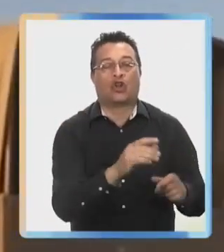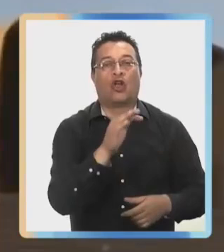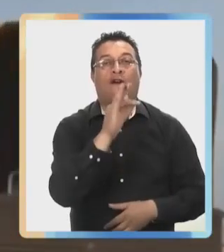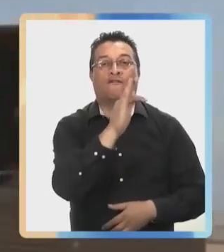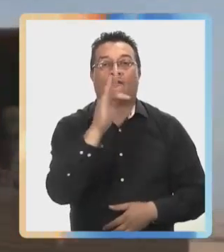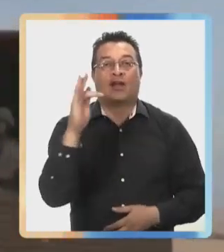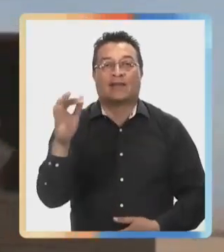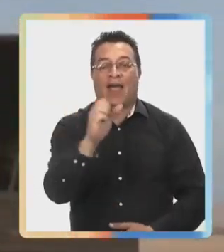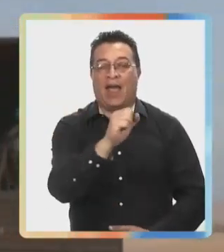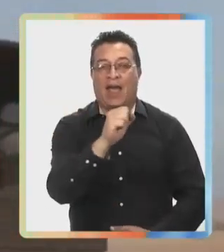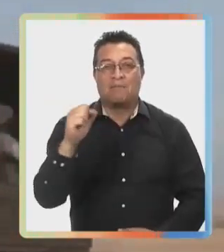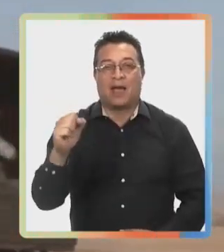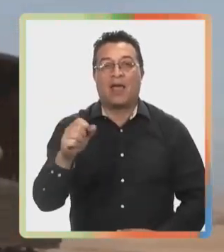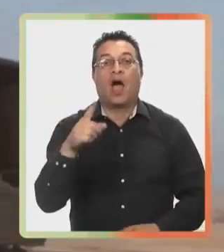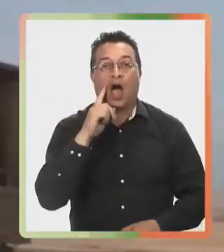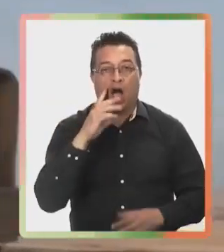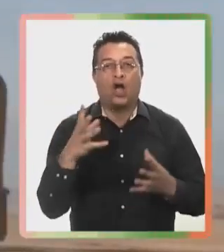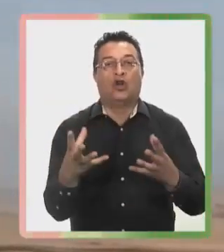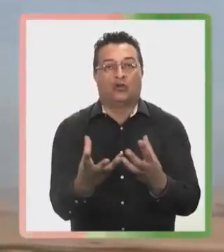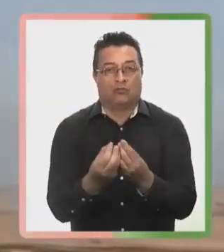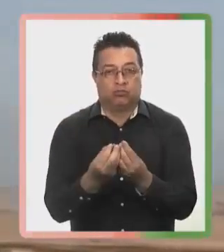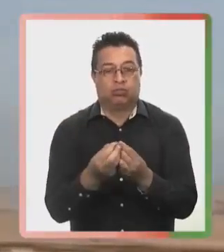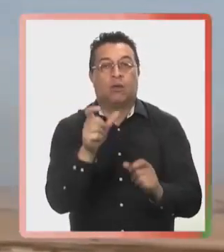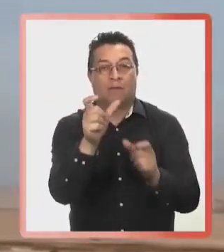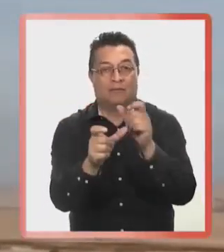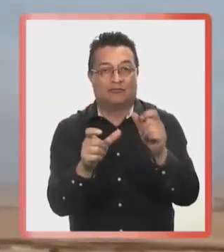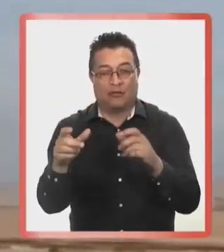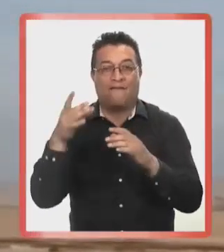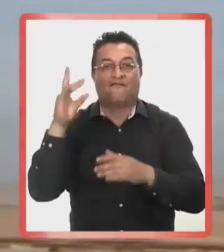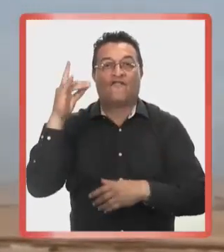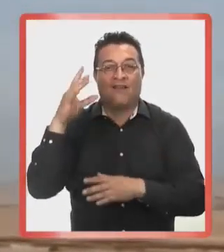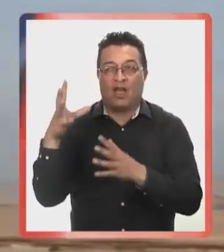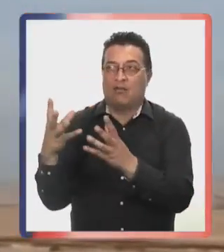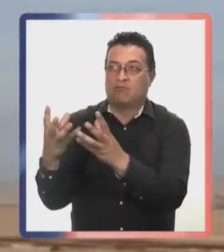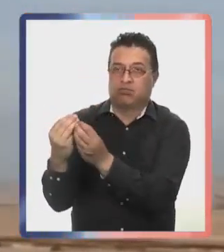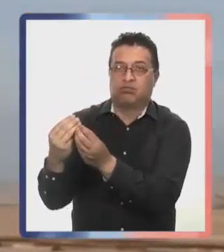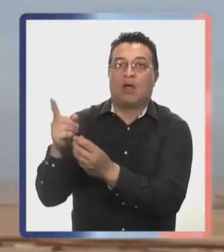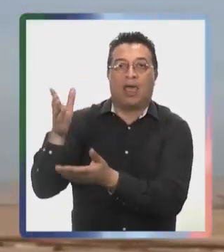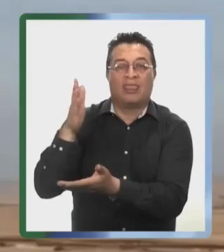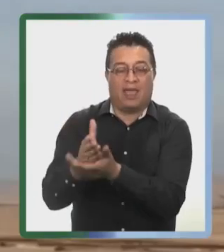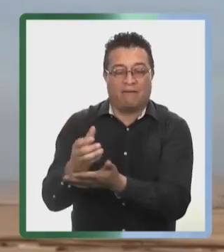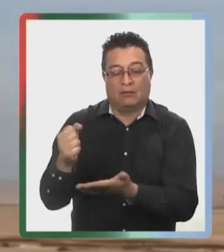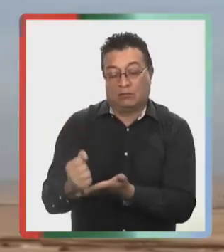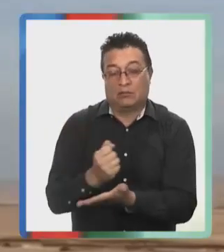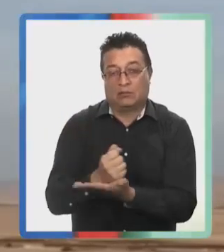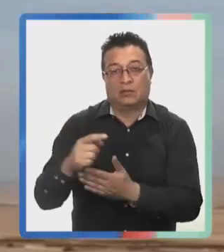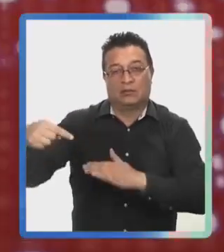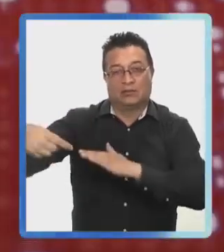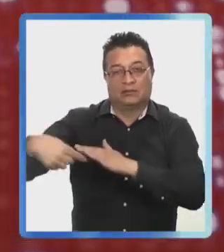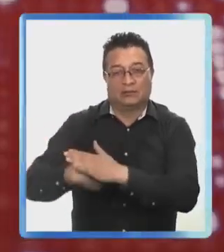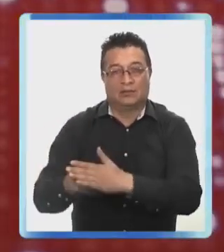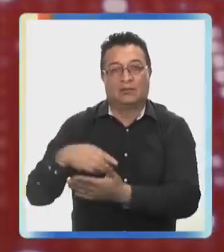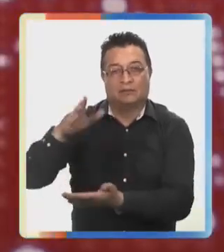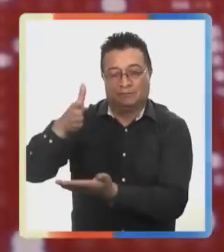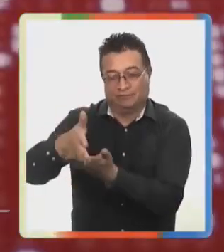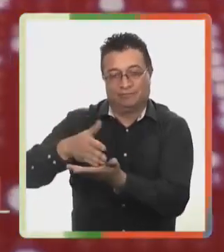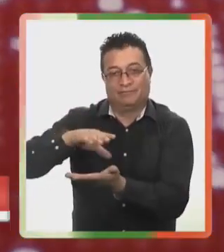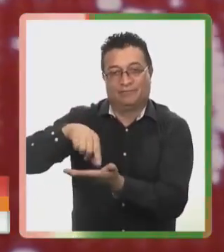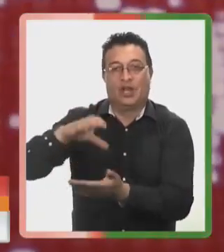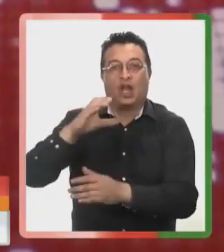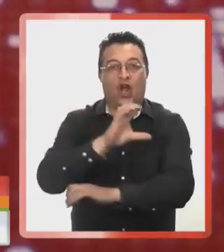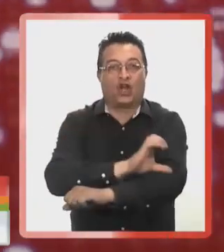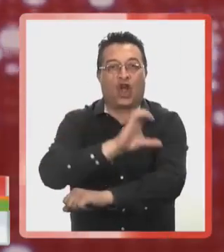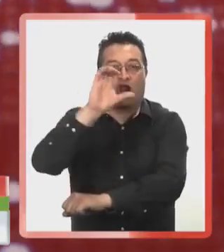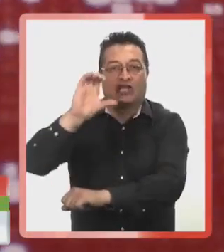por parte de las Fuerzas Armadas y un atochamiento de ciudadanos bolivianos en la frontera, quienes deben realizar el trámite de ingreso al país por el